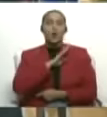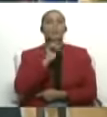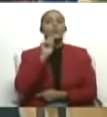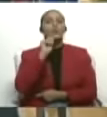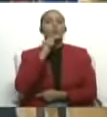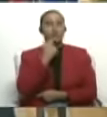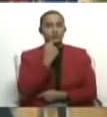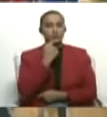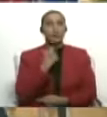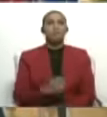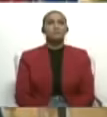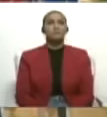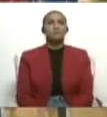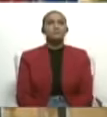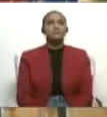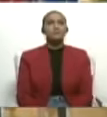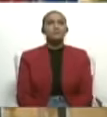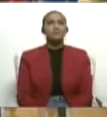Posilla.